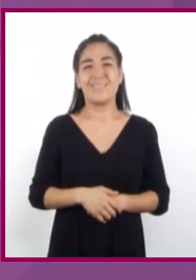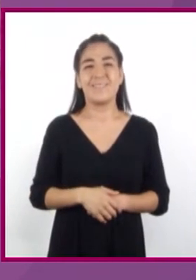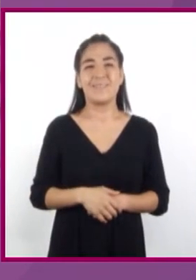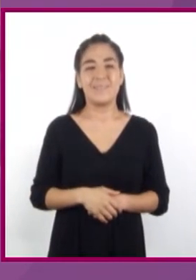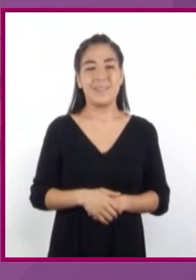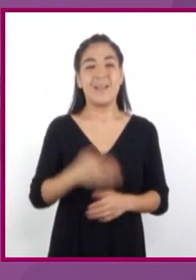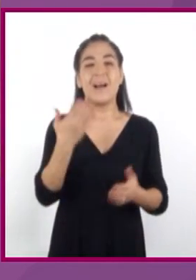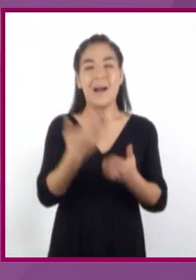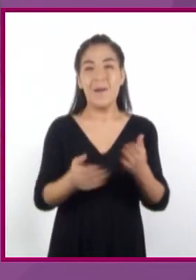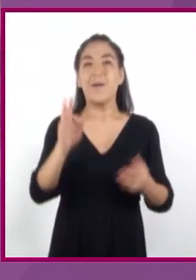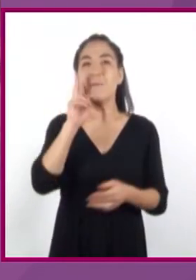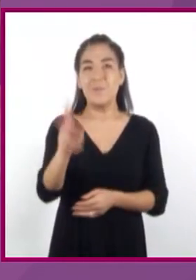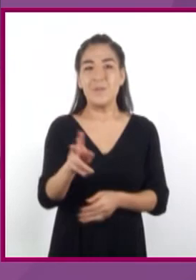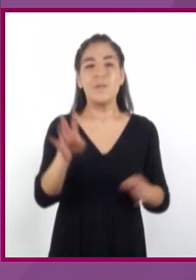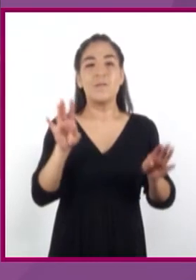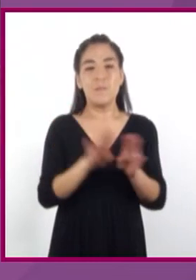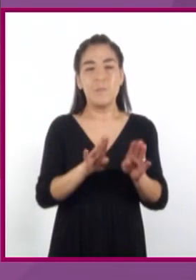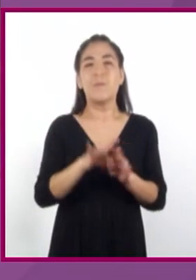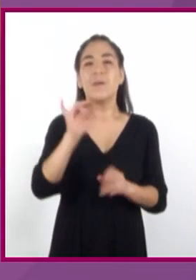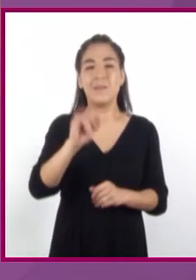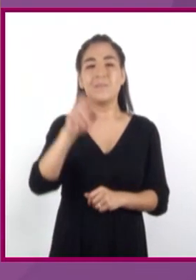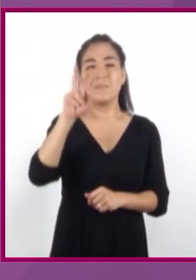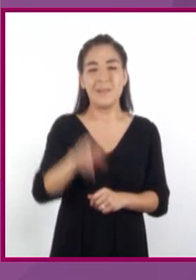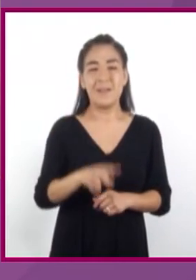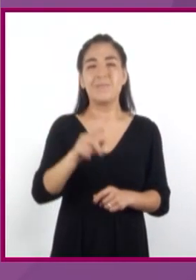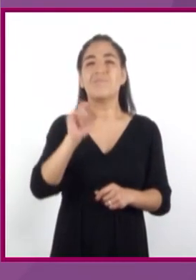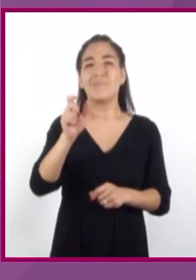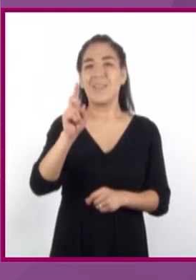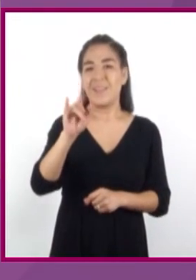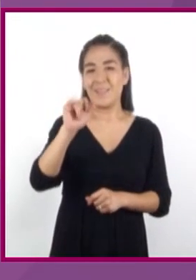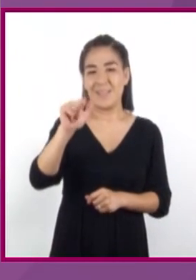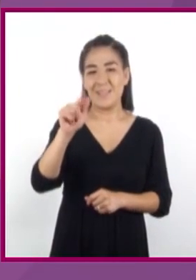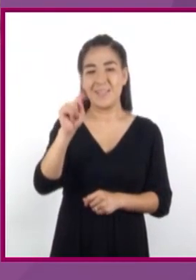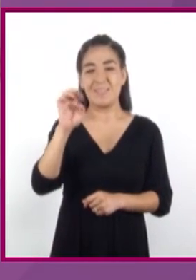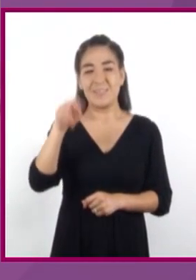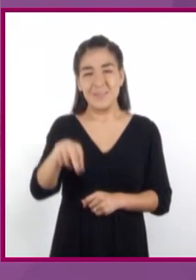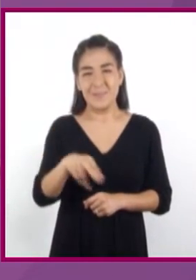Ahora vemos cómo realmente sucede la dilatación.